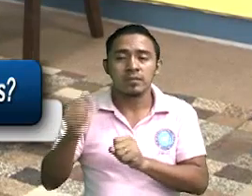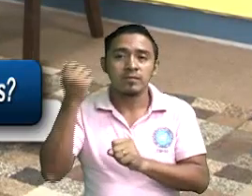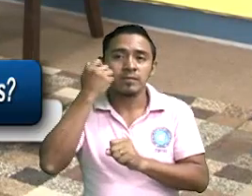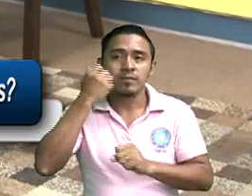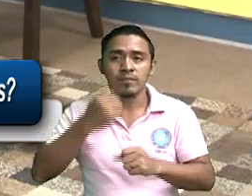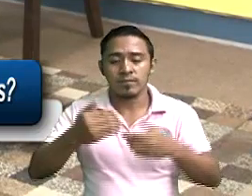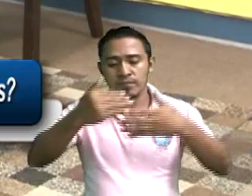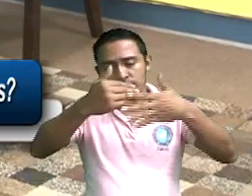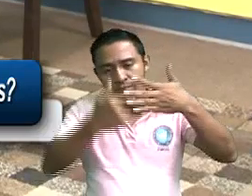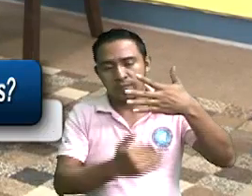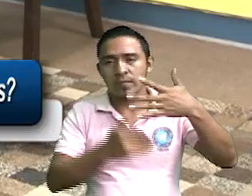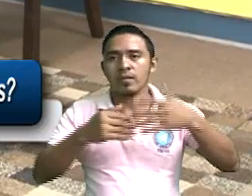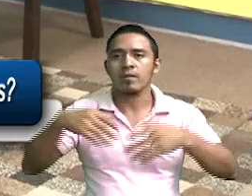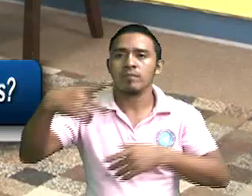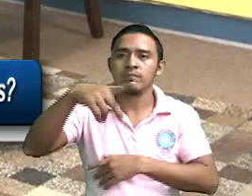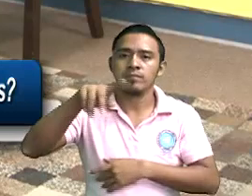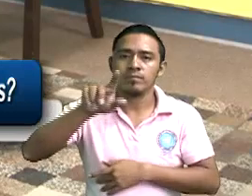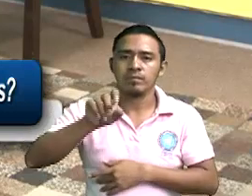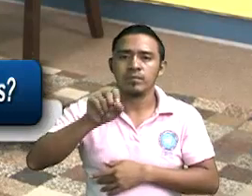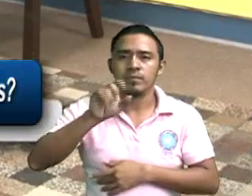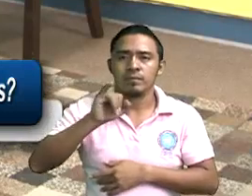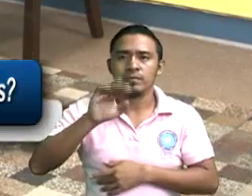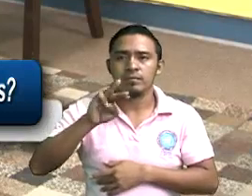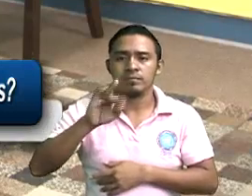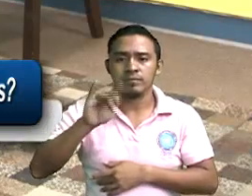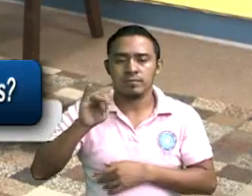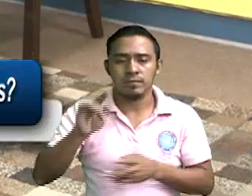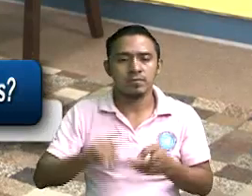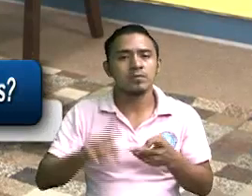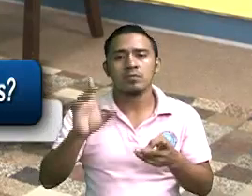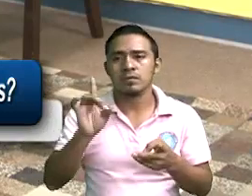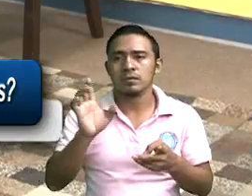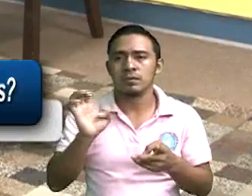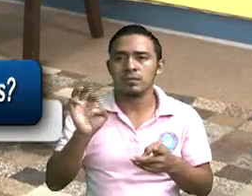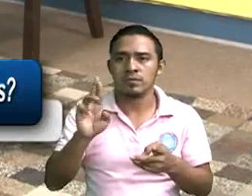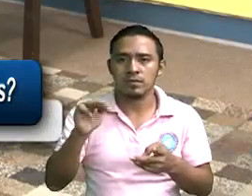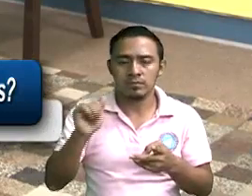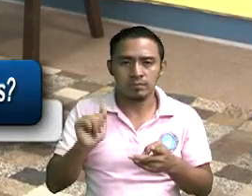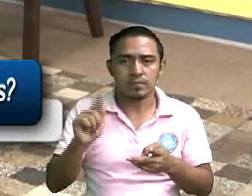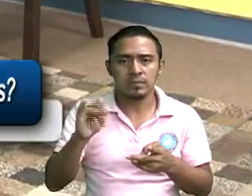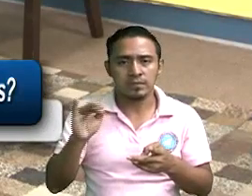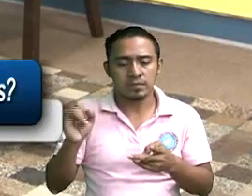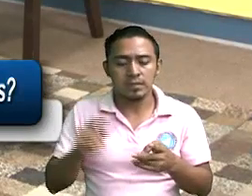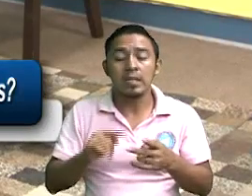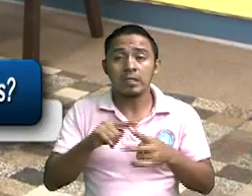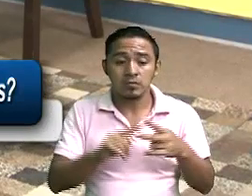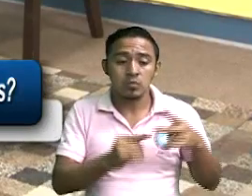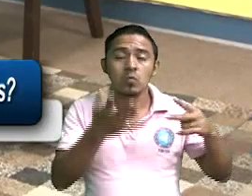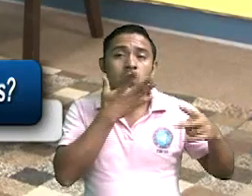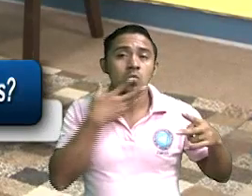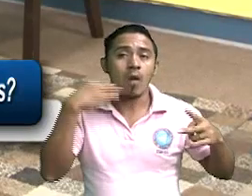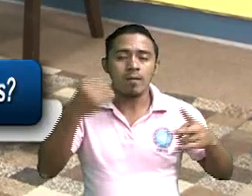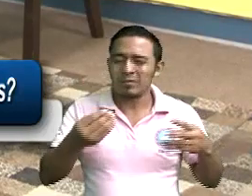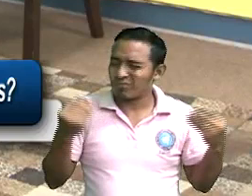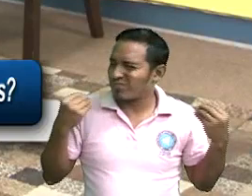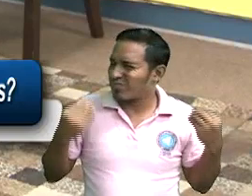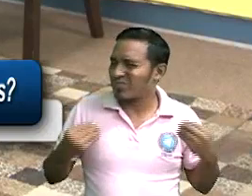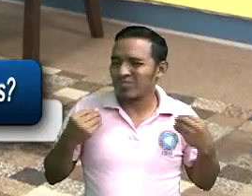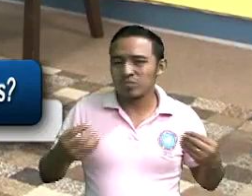Las otras, como la polimiositis o la dermatomiositis, da a pacientes jóvenes y son muy